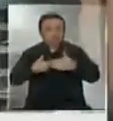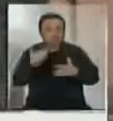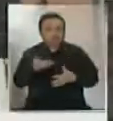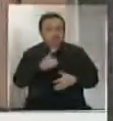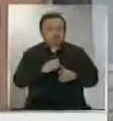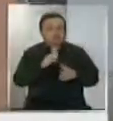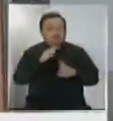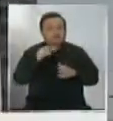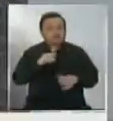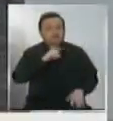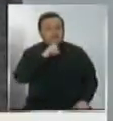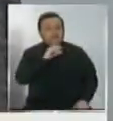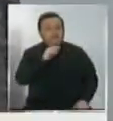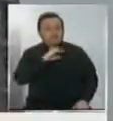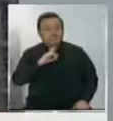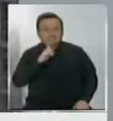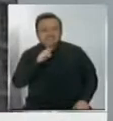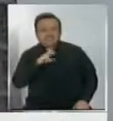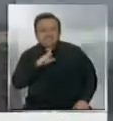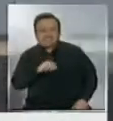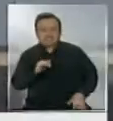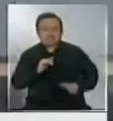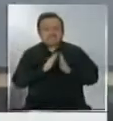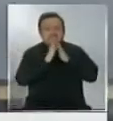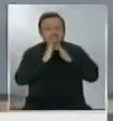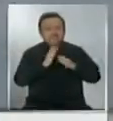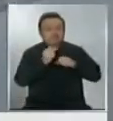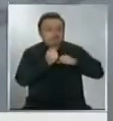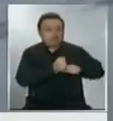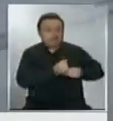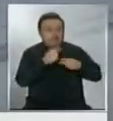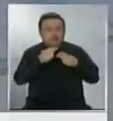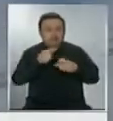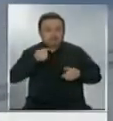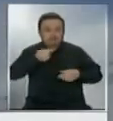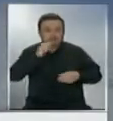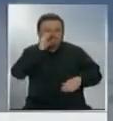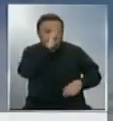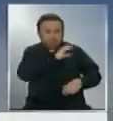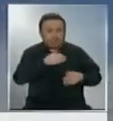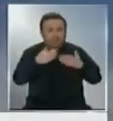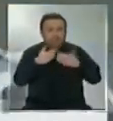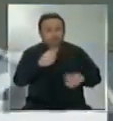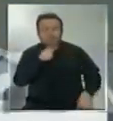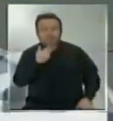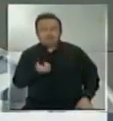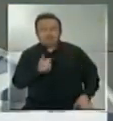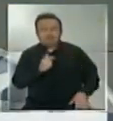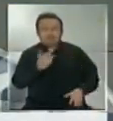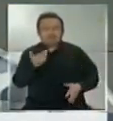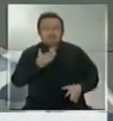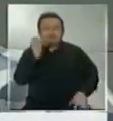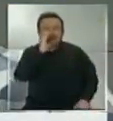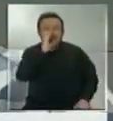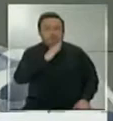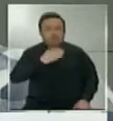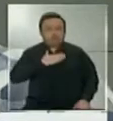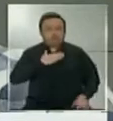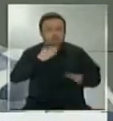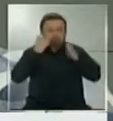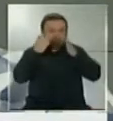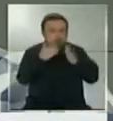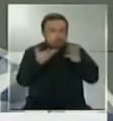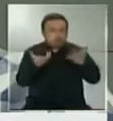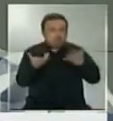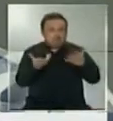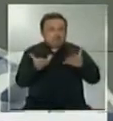delante, como La Cisterna, San Miguel y Estación Central. No, acá es un departamento de inversión, hay que sacar un poco de lado los gustos, todo lo que uno busca para uno y